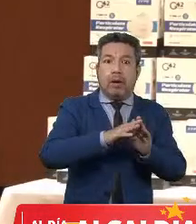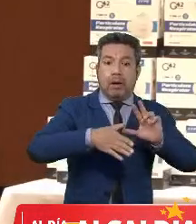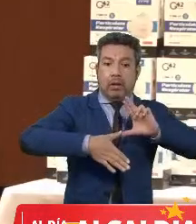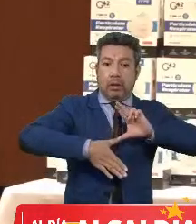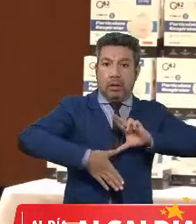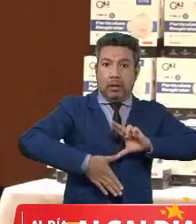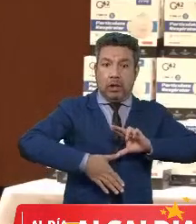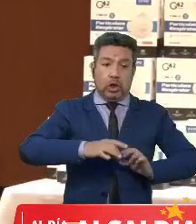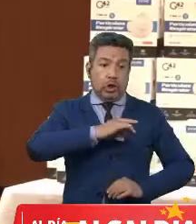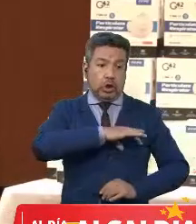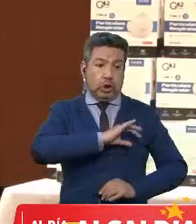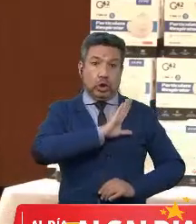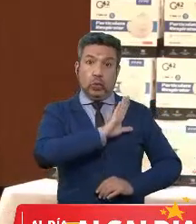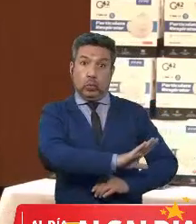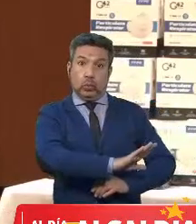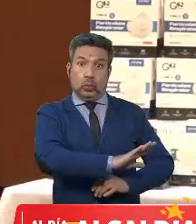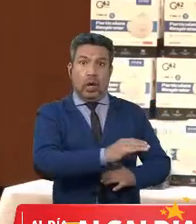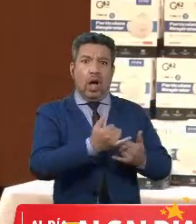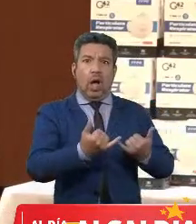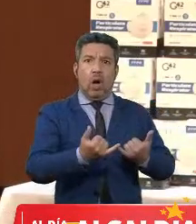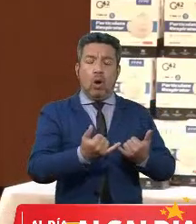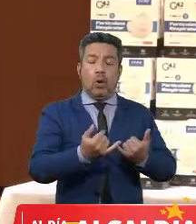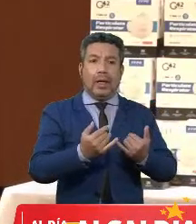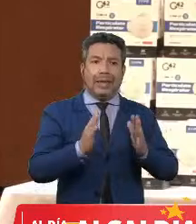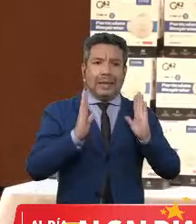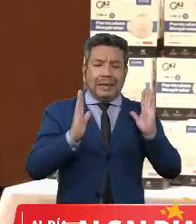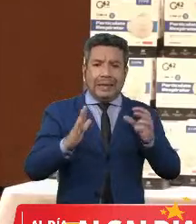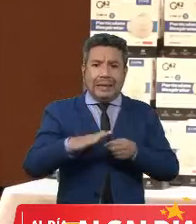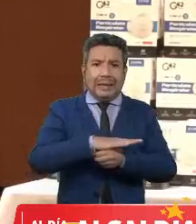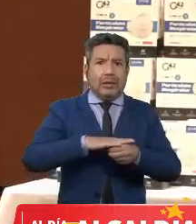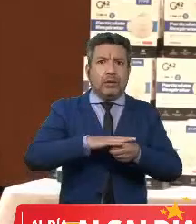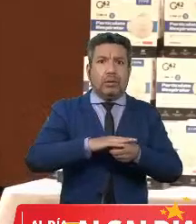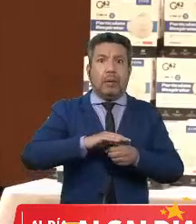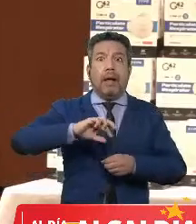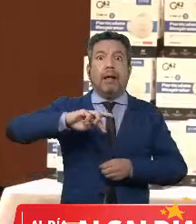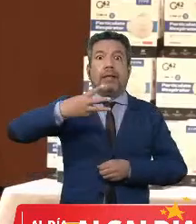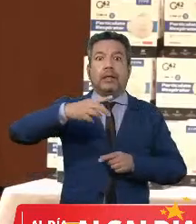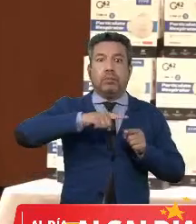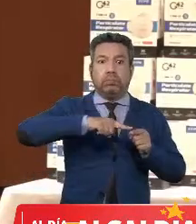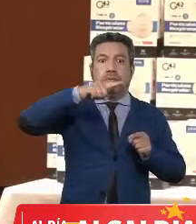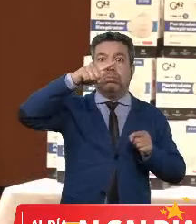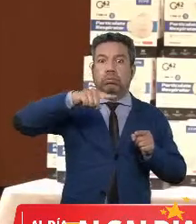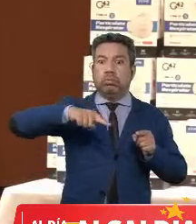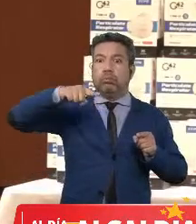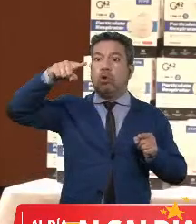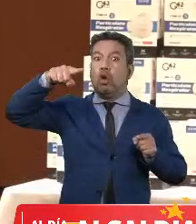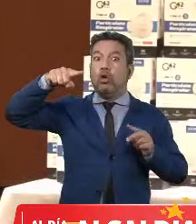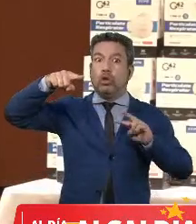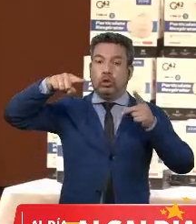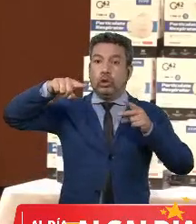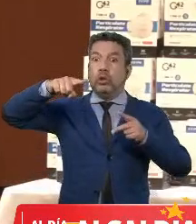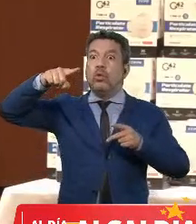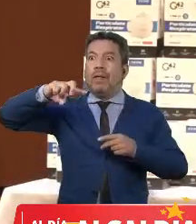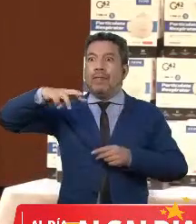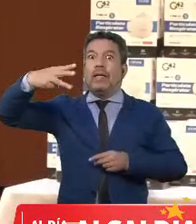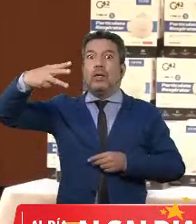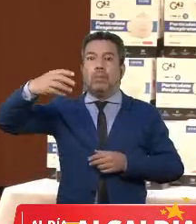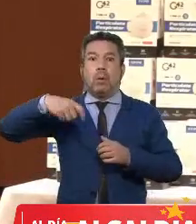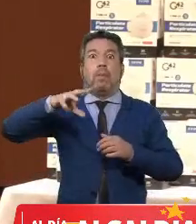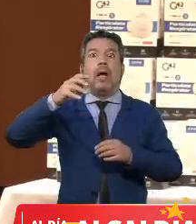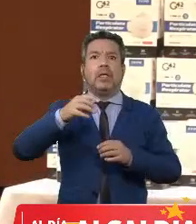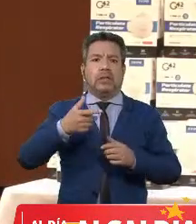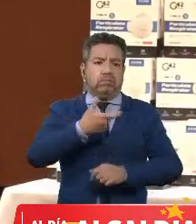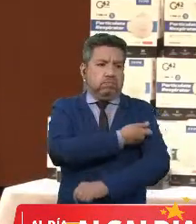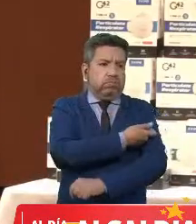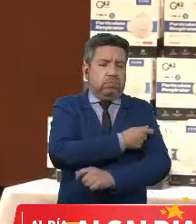Latina, que es Chile, está en este momento enfrentando un tercer pico de la pandemia, a pesar de que tiene el mejor récord de vacunación